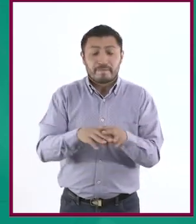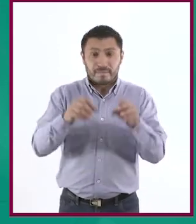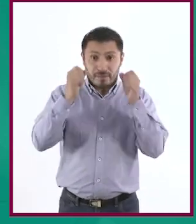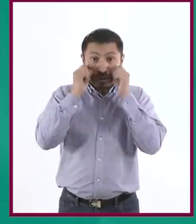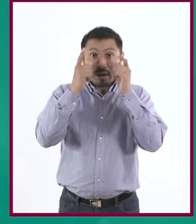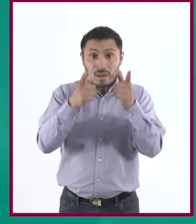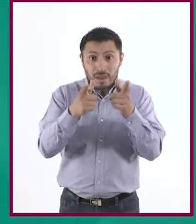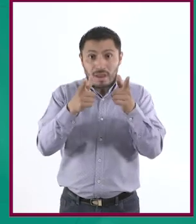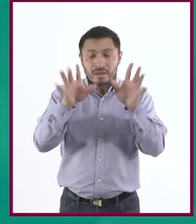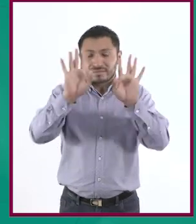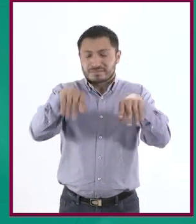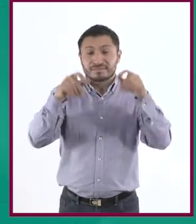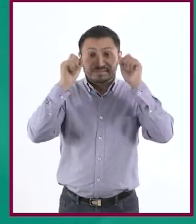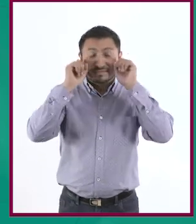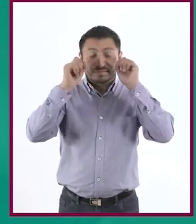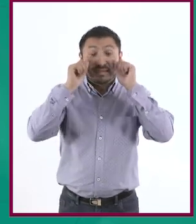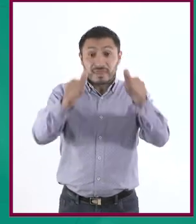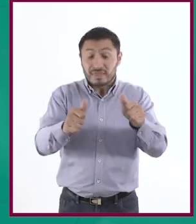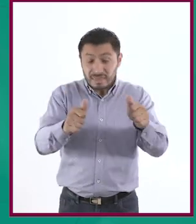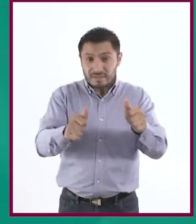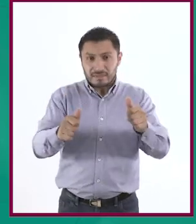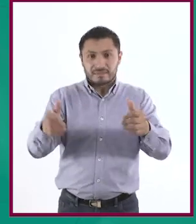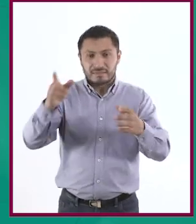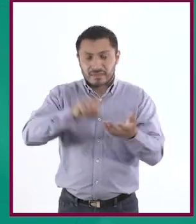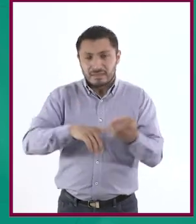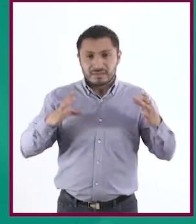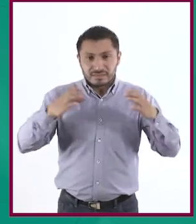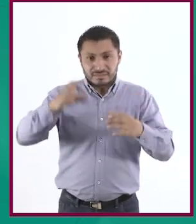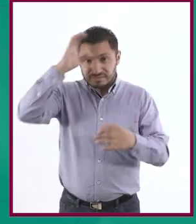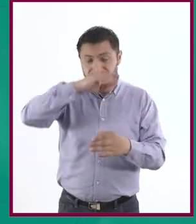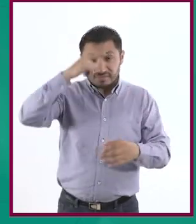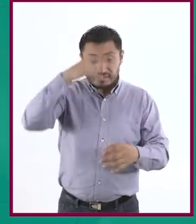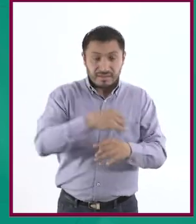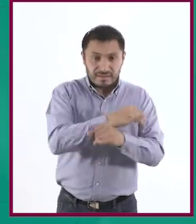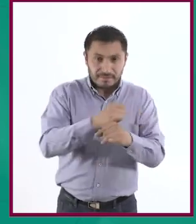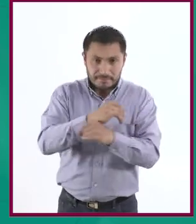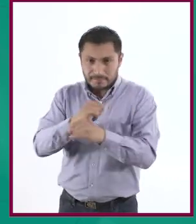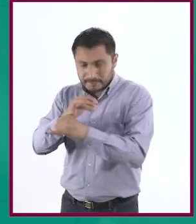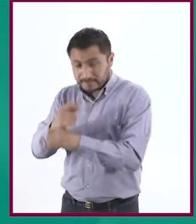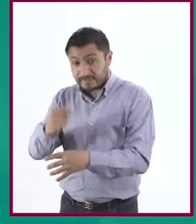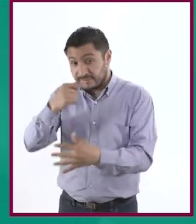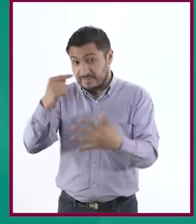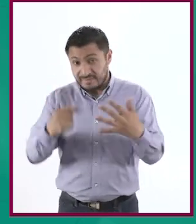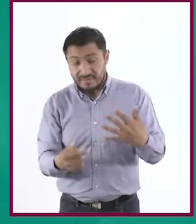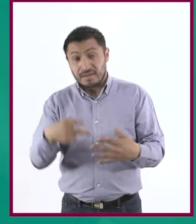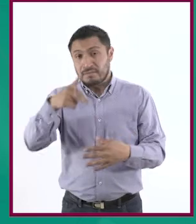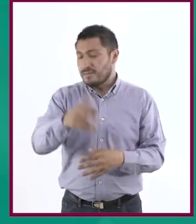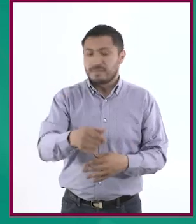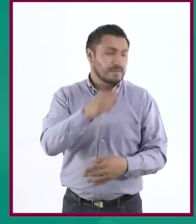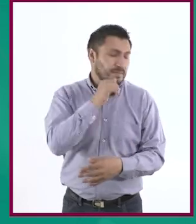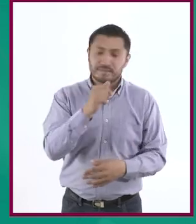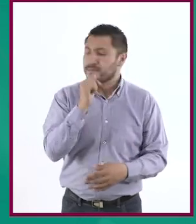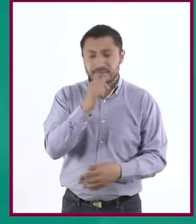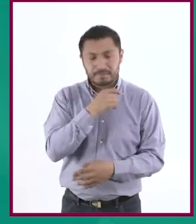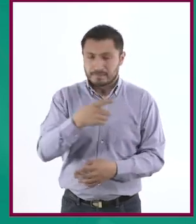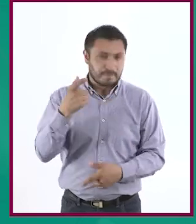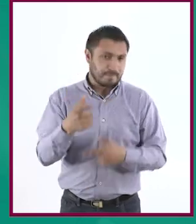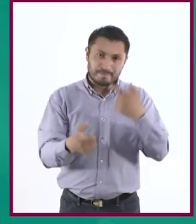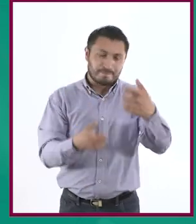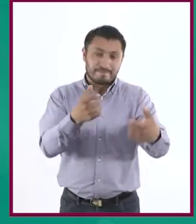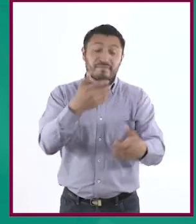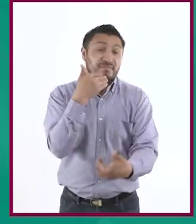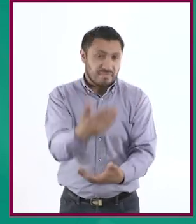la comunidad científica para investigar más estas razas, pero no se ha dedicado suficiente